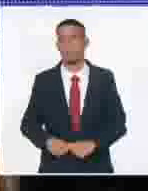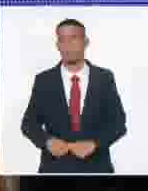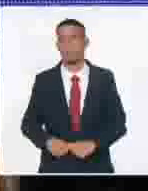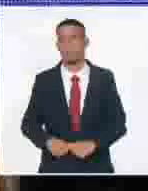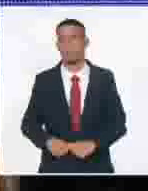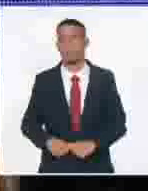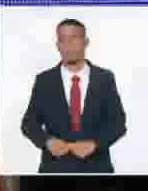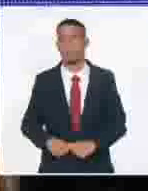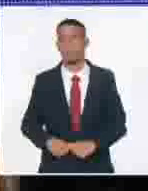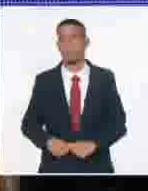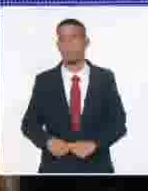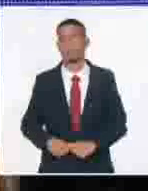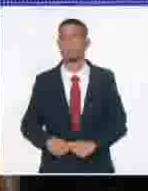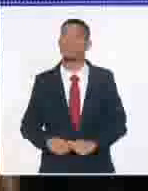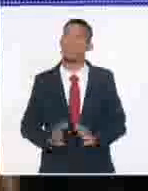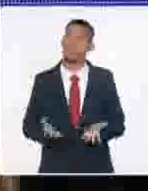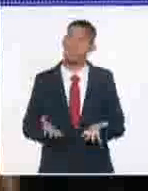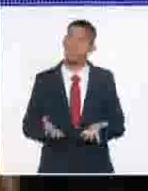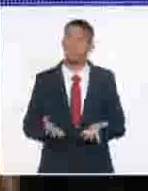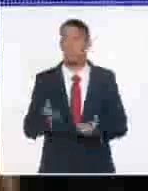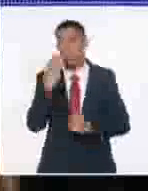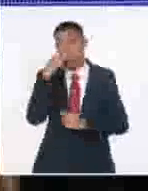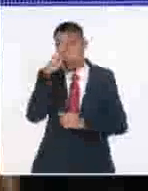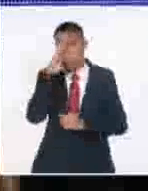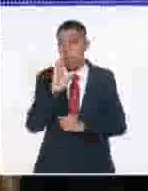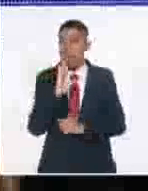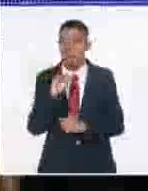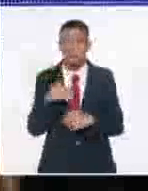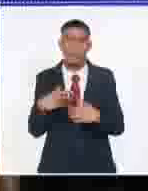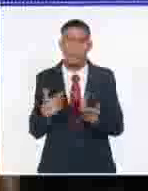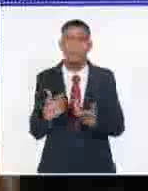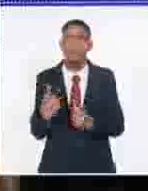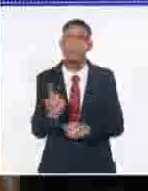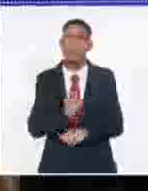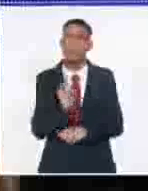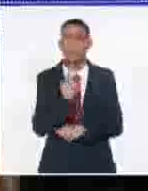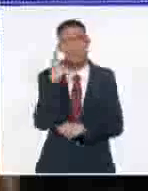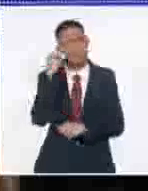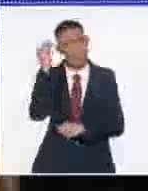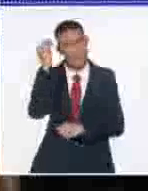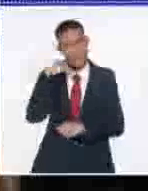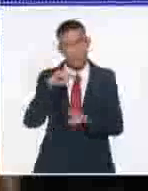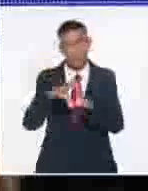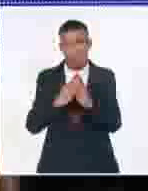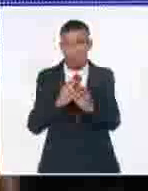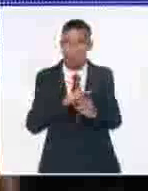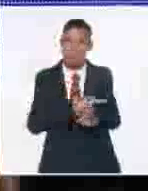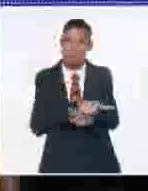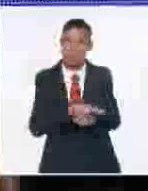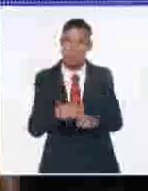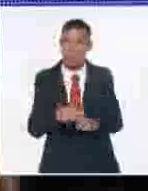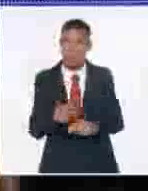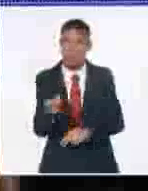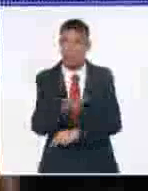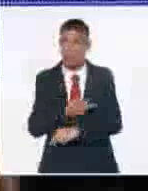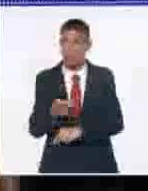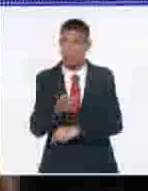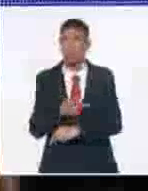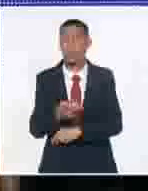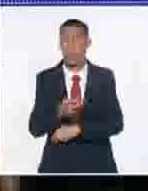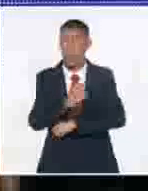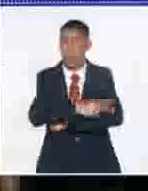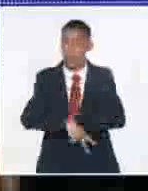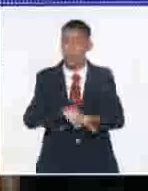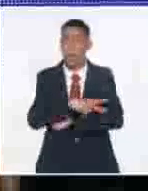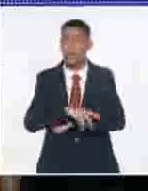en opinión de Cuba, hay que reconocer las causas históricas y profundas que han llevado a la situación